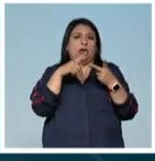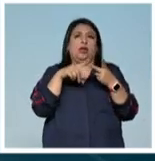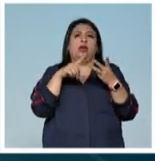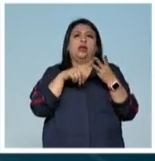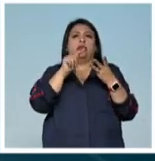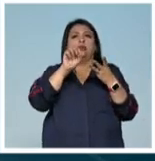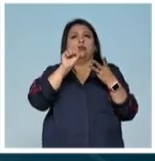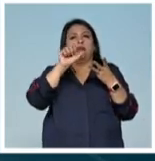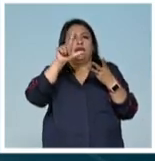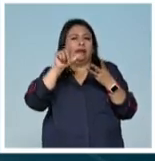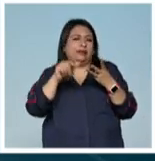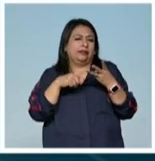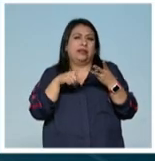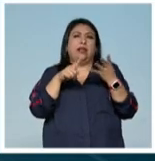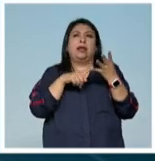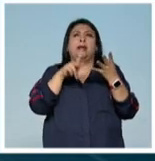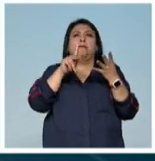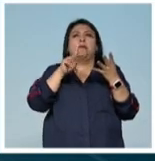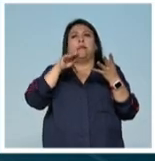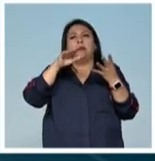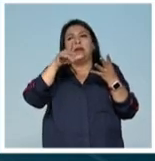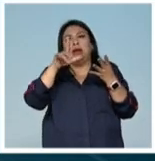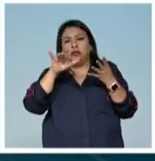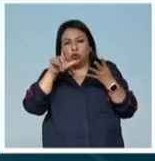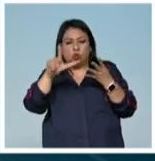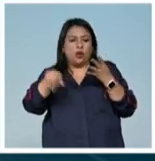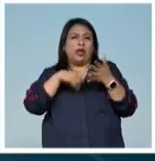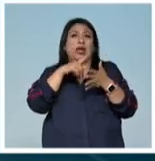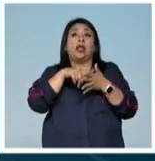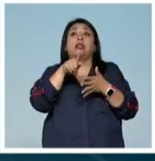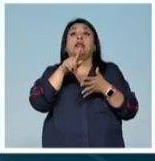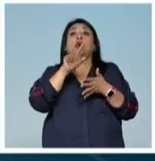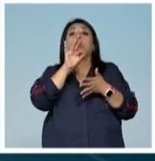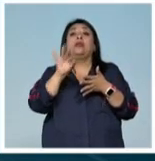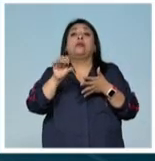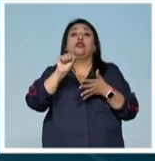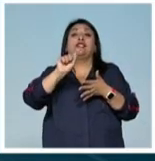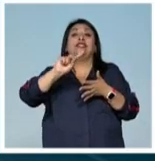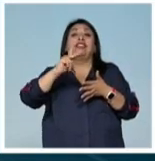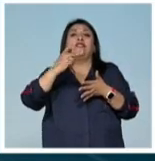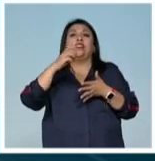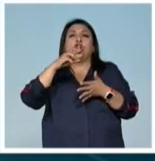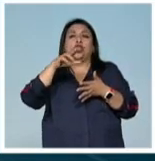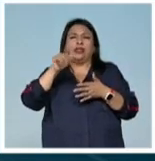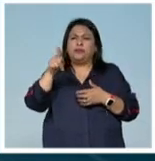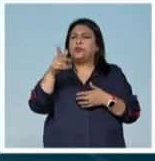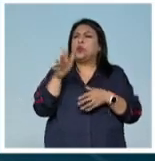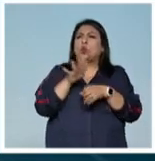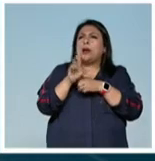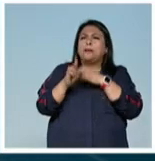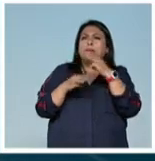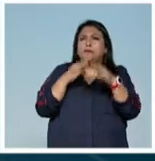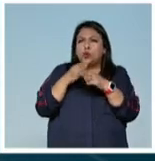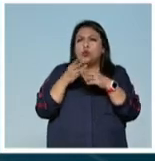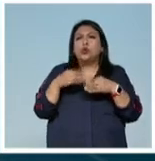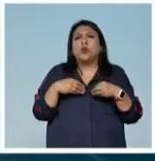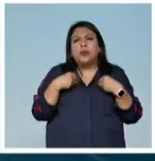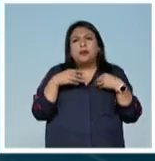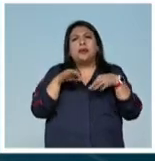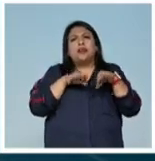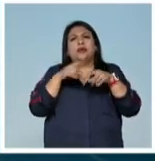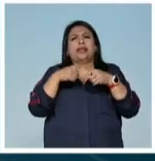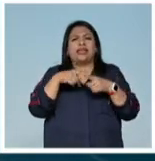Tesla, en fin, Maxwell, ¿no?, hasta llegar a Stephen Hawking, ¿no? Carlos, ¿cuál es el mundo en el que vive y